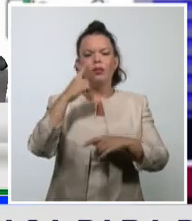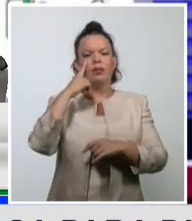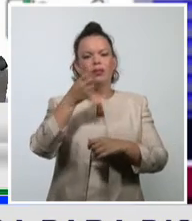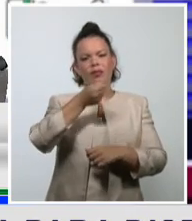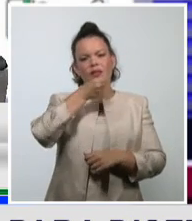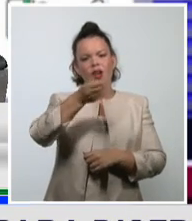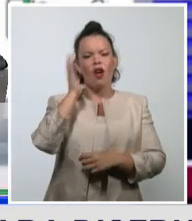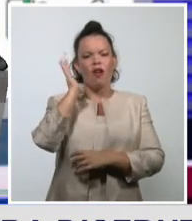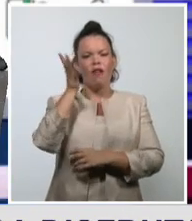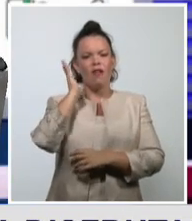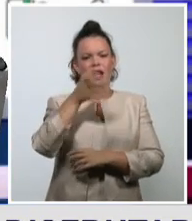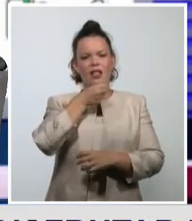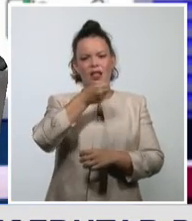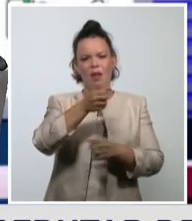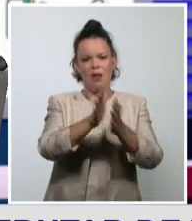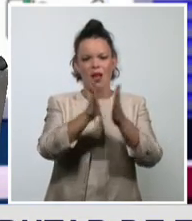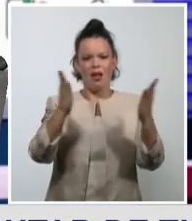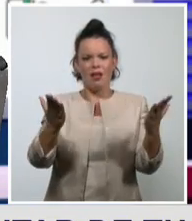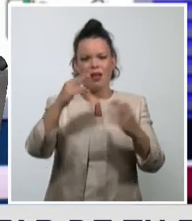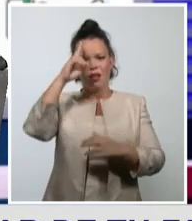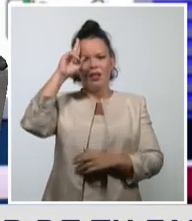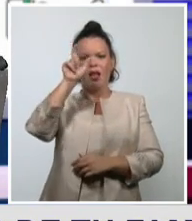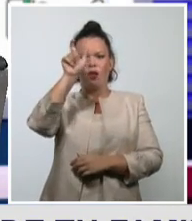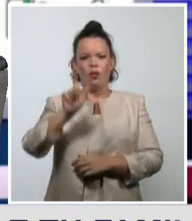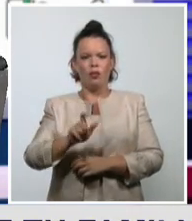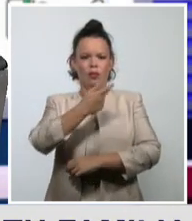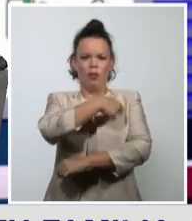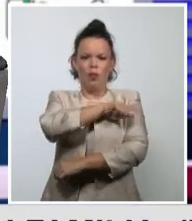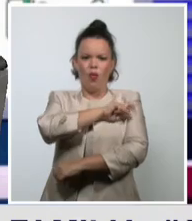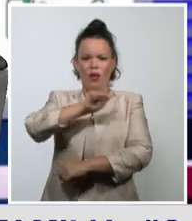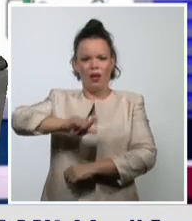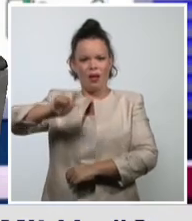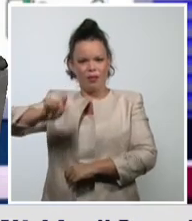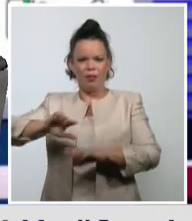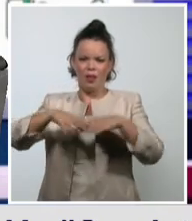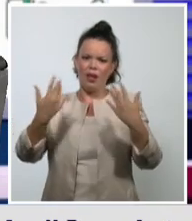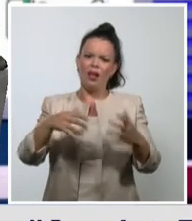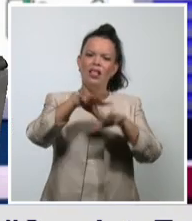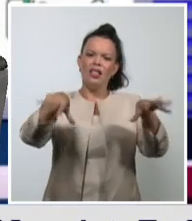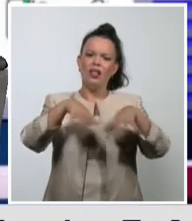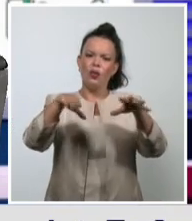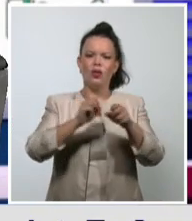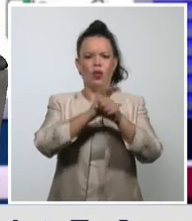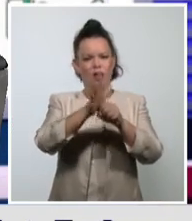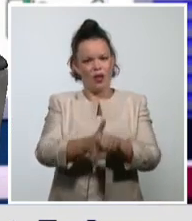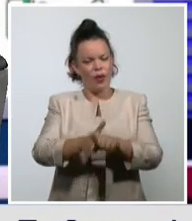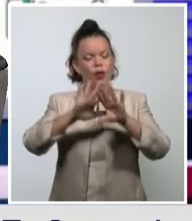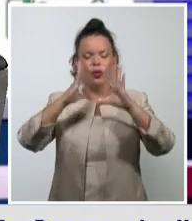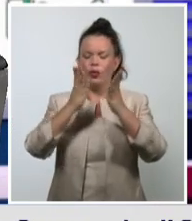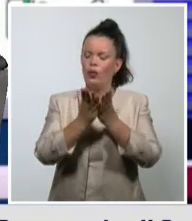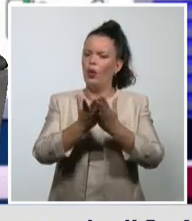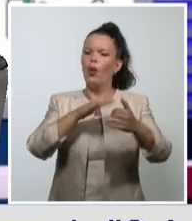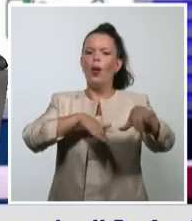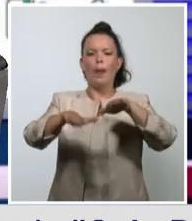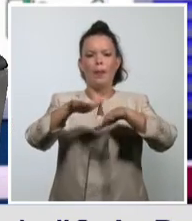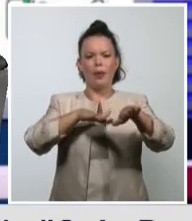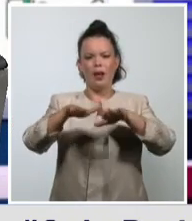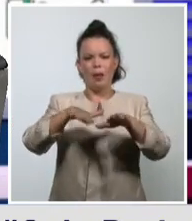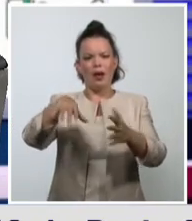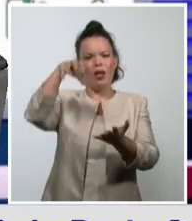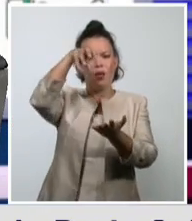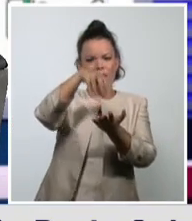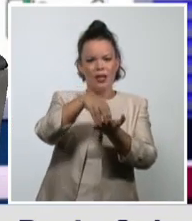Ministerio de Salud Pública sobre la actual situación epidemiológica en el país. Ya todo se encuentra listo desde el Centro de Prensa Internacional. Allí